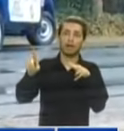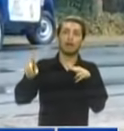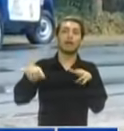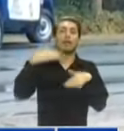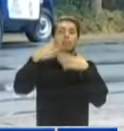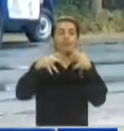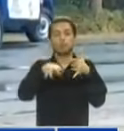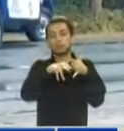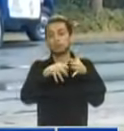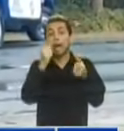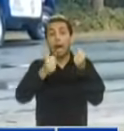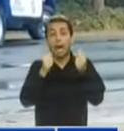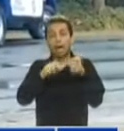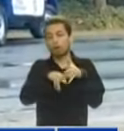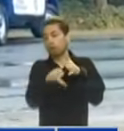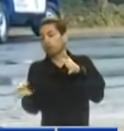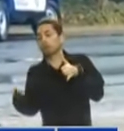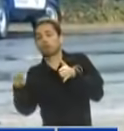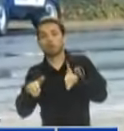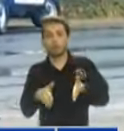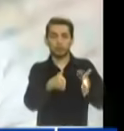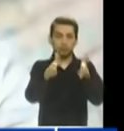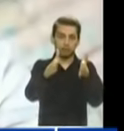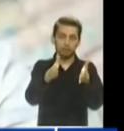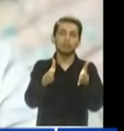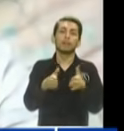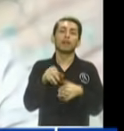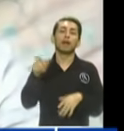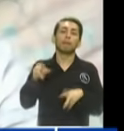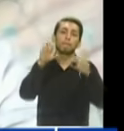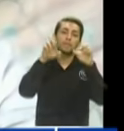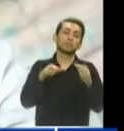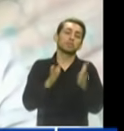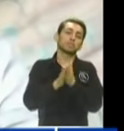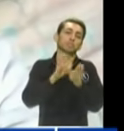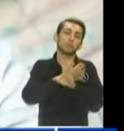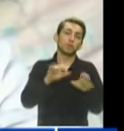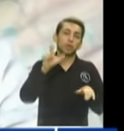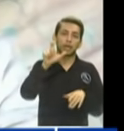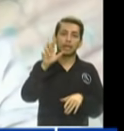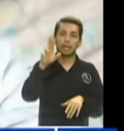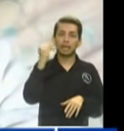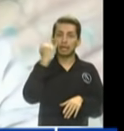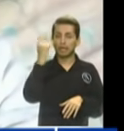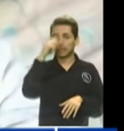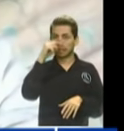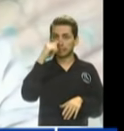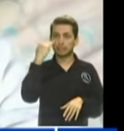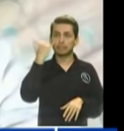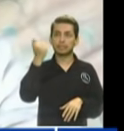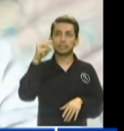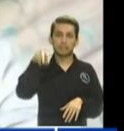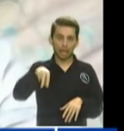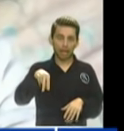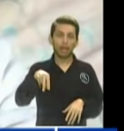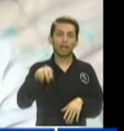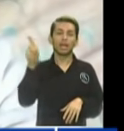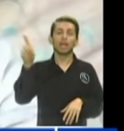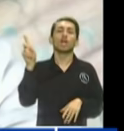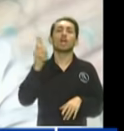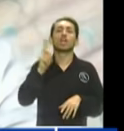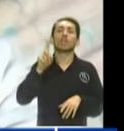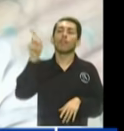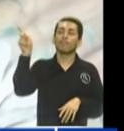ruta. En ese accidente falleció Cristian Saúl Javier Besa, de 30 años, originario de barrio El Remolino